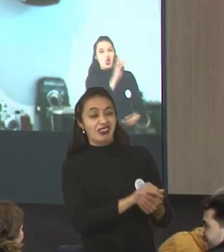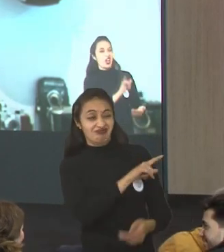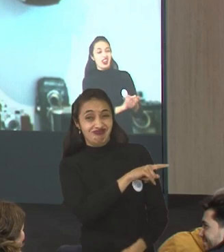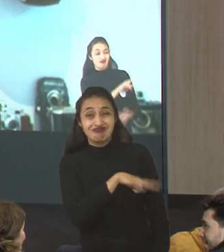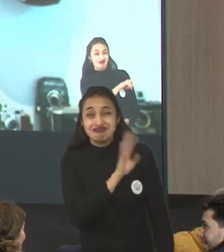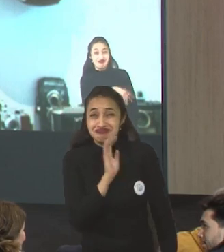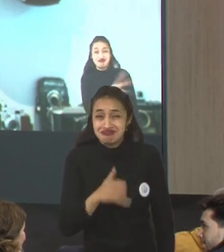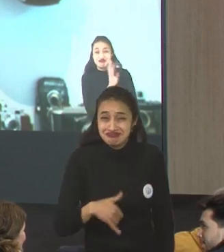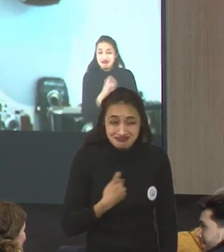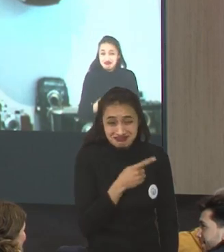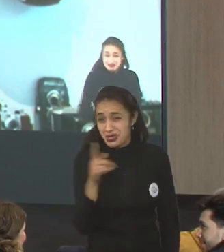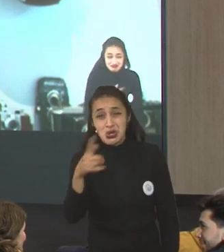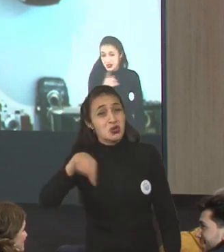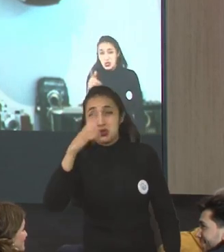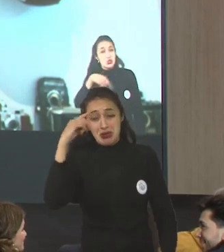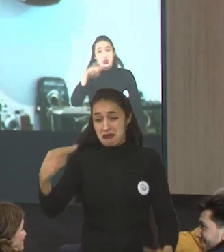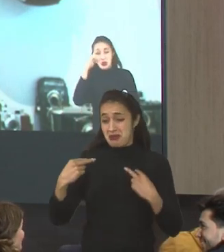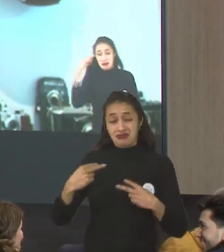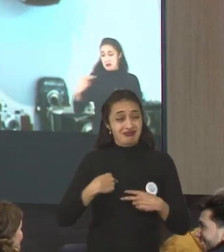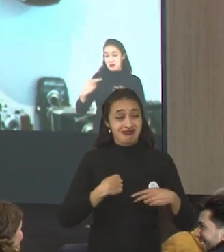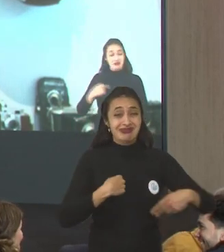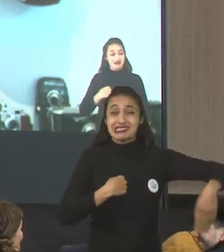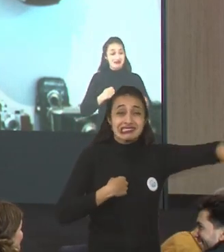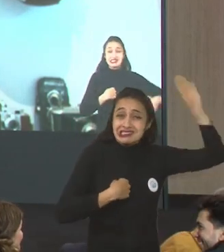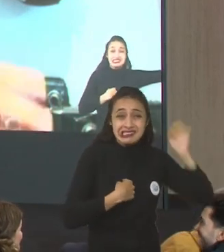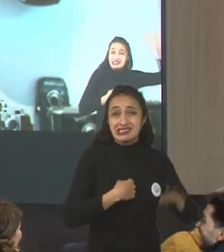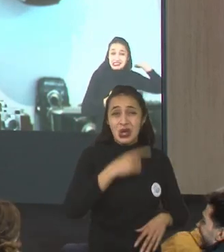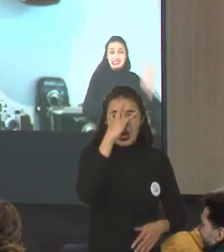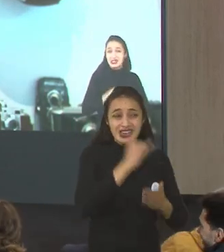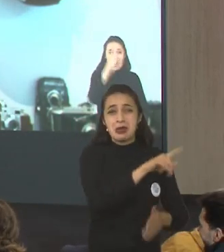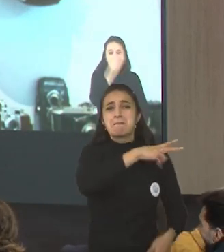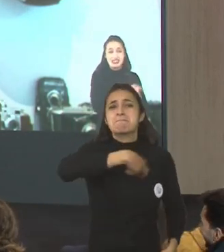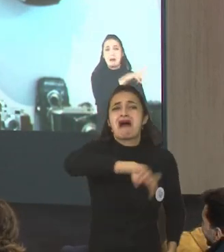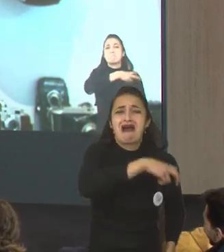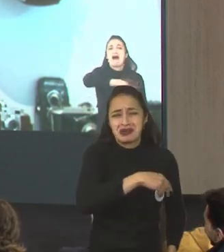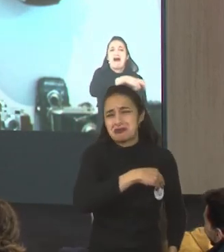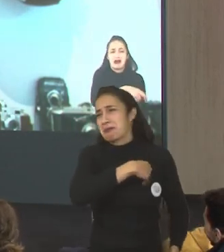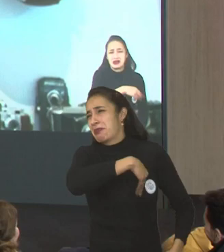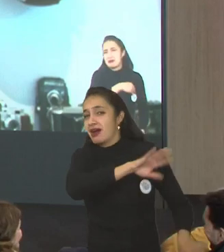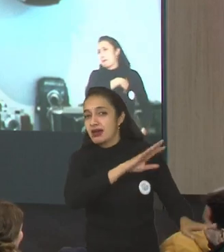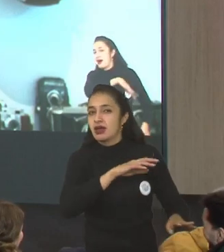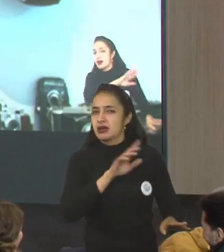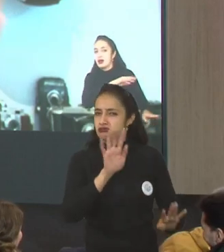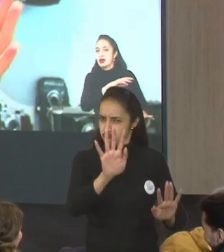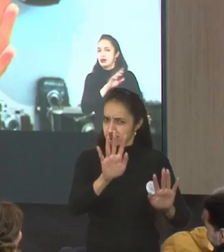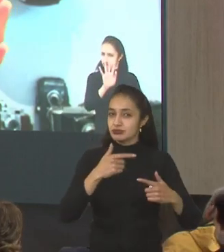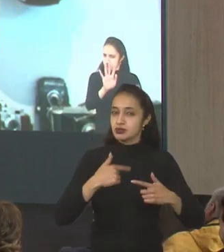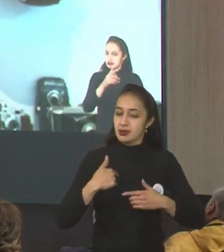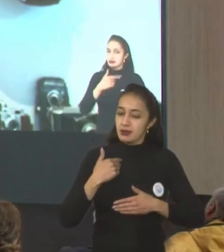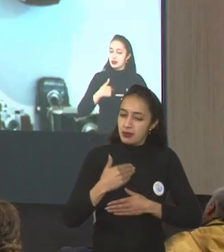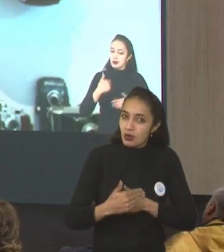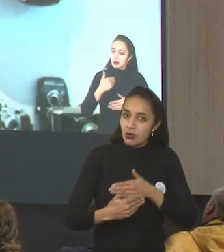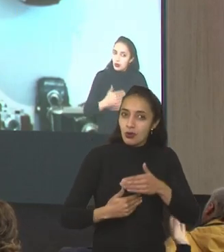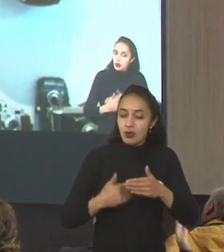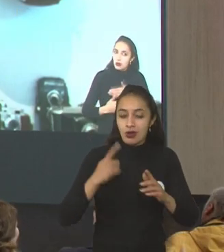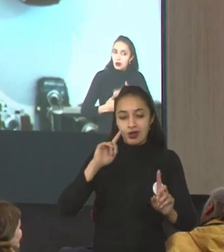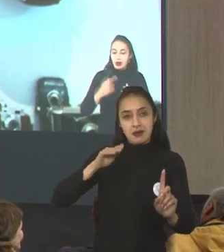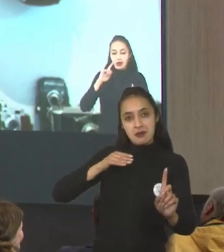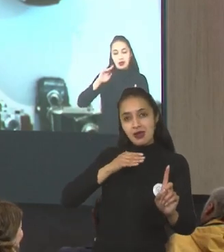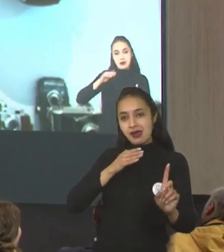pelado, hermano, esto es un desastre, eso no es pilo, eso es vago, eso... Pero poco a poco en la vida, cuando uno se va caminando en lo